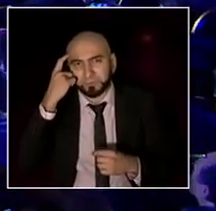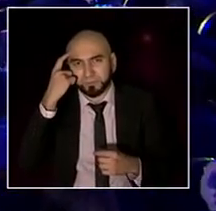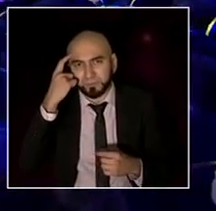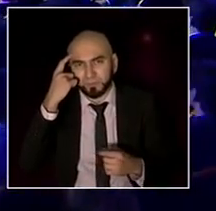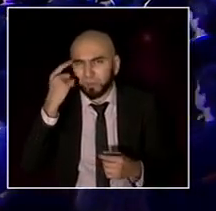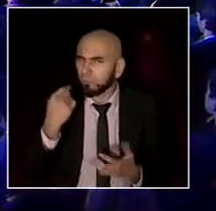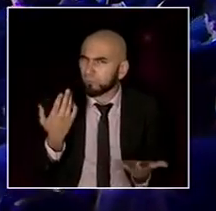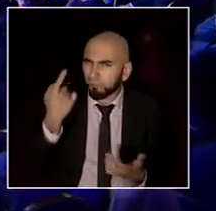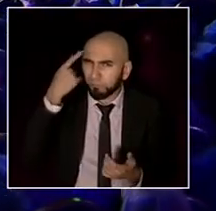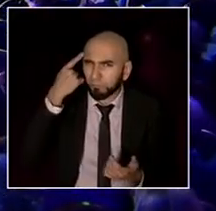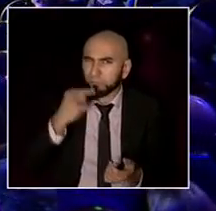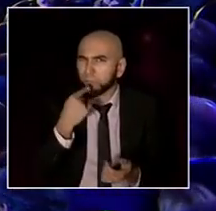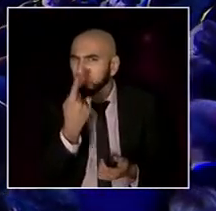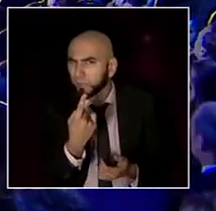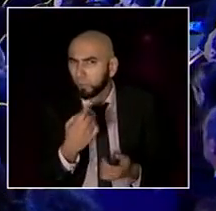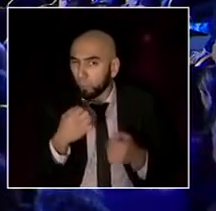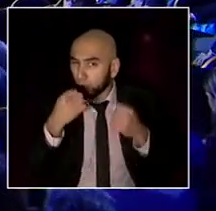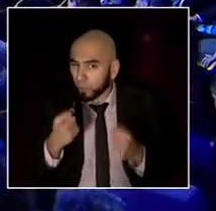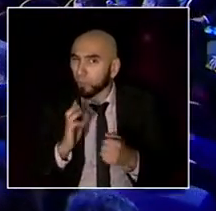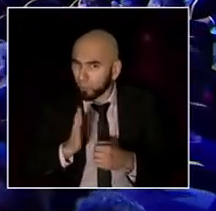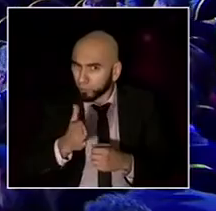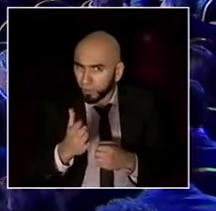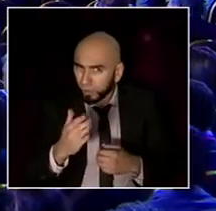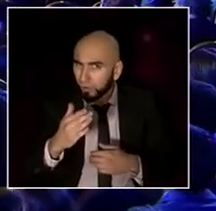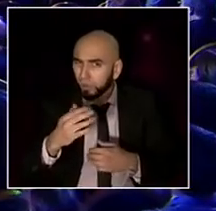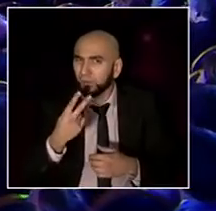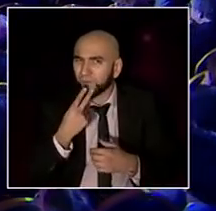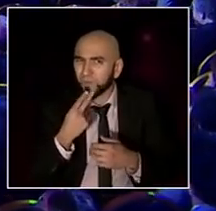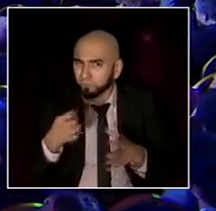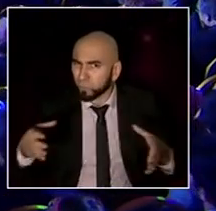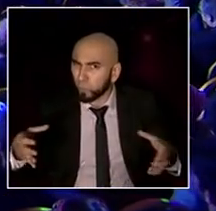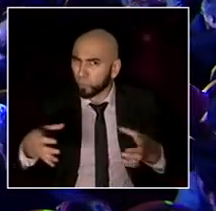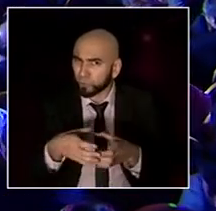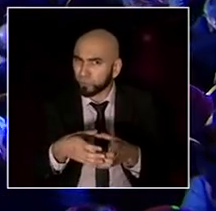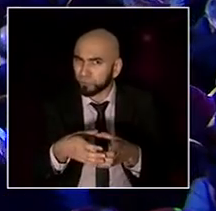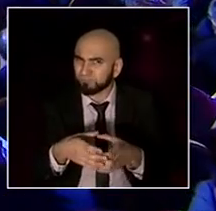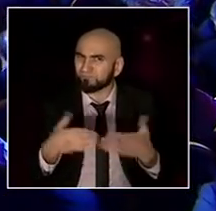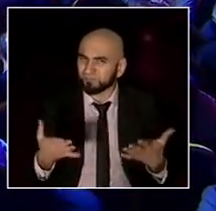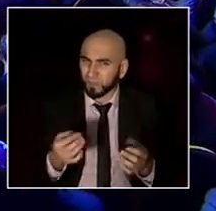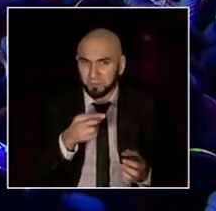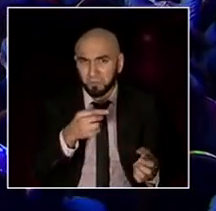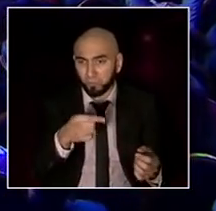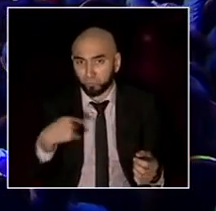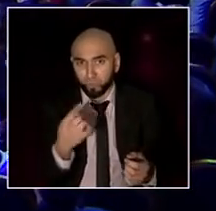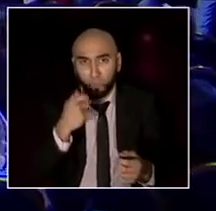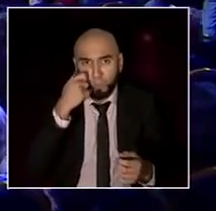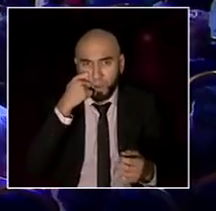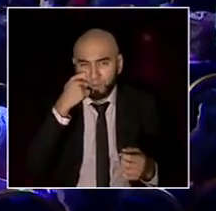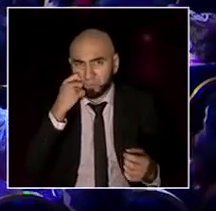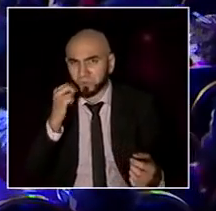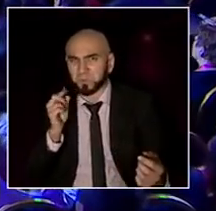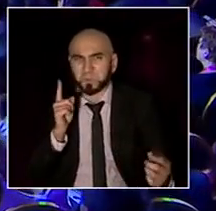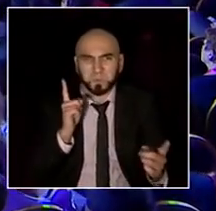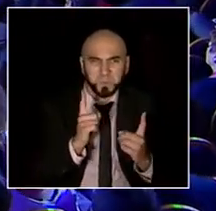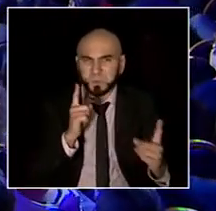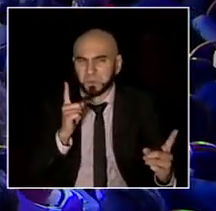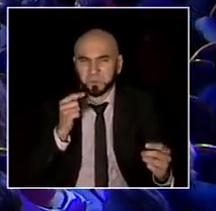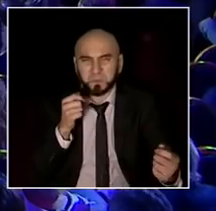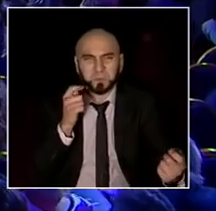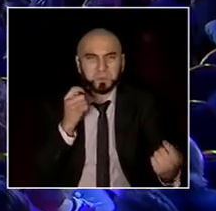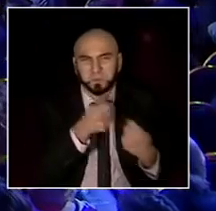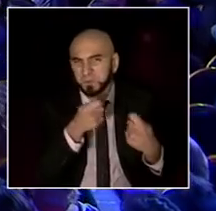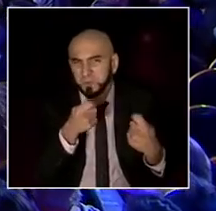¿Podremos seguir viviendo juntos? Los seres humanos hoy día nos agredimos constantemente. Vivimos delincuencia,